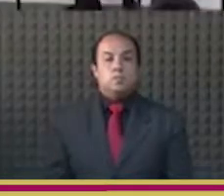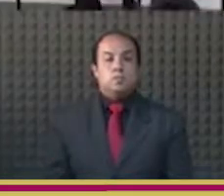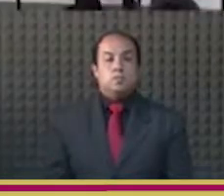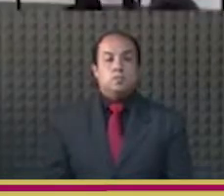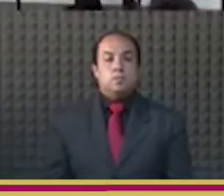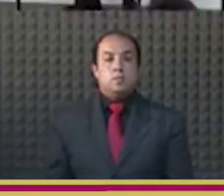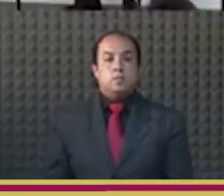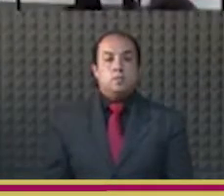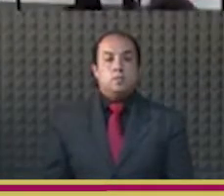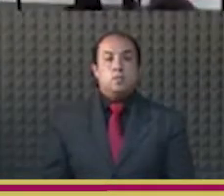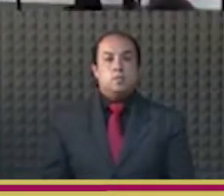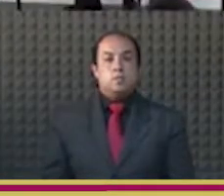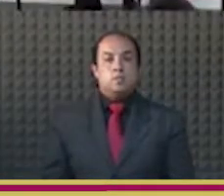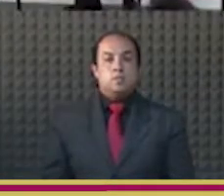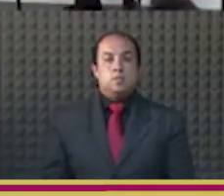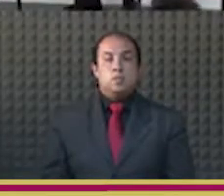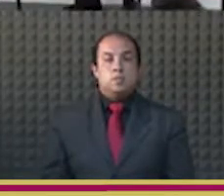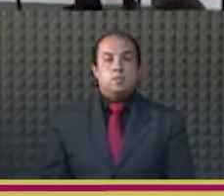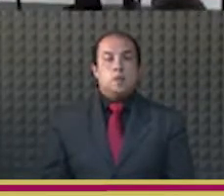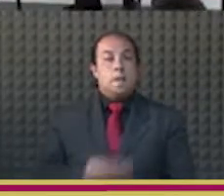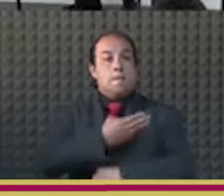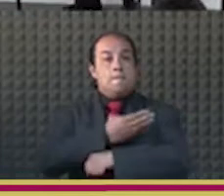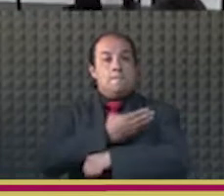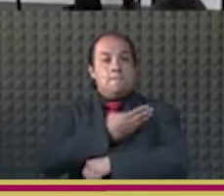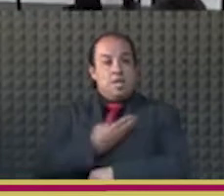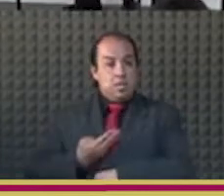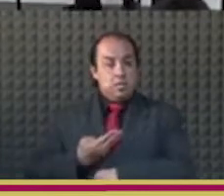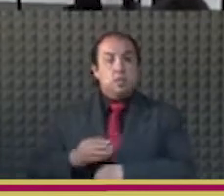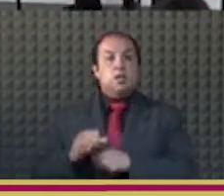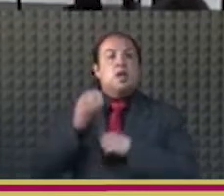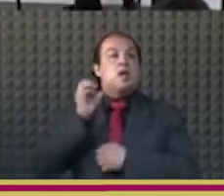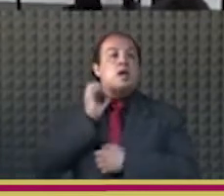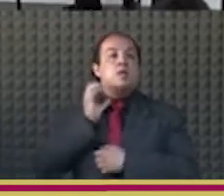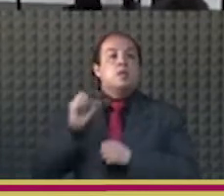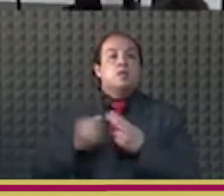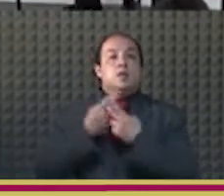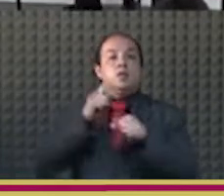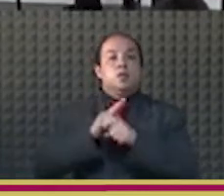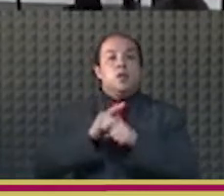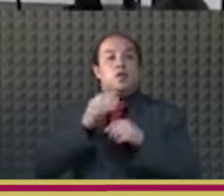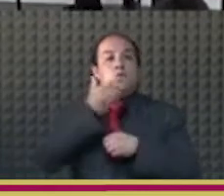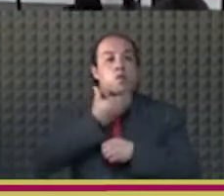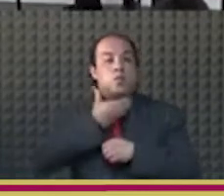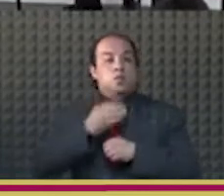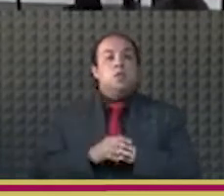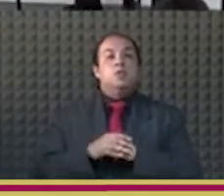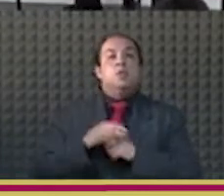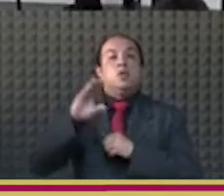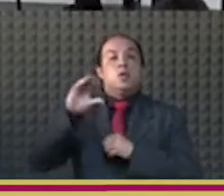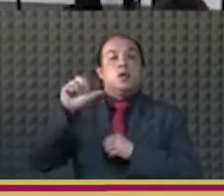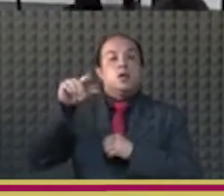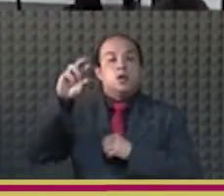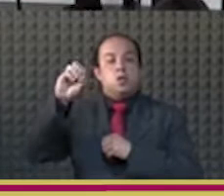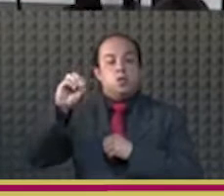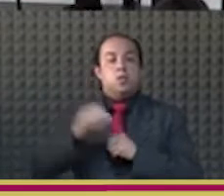El Presidente de la Cámara Nacional de Comercio, Servicios y Turismo de la Ciudad de México, Canaco, ingeniero